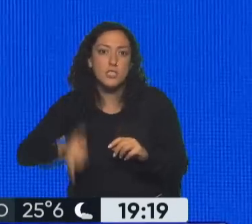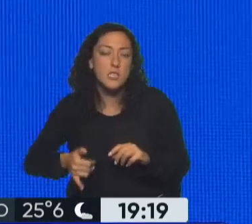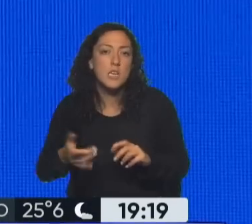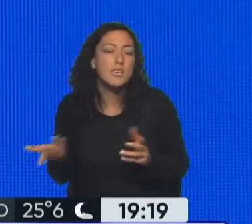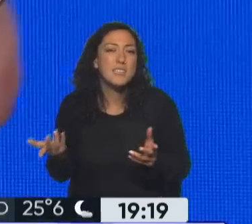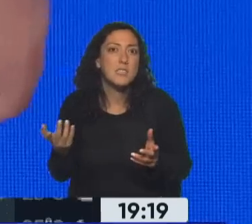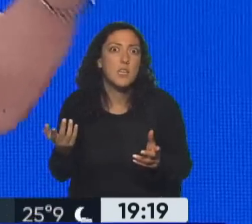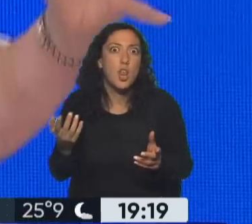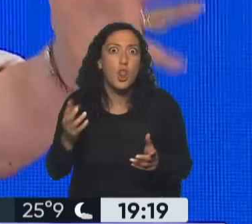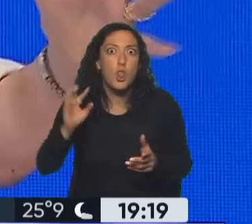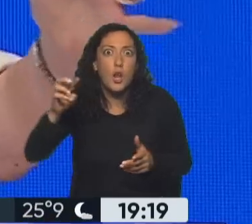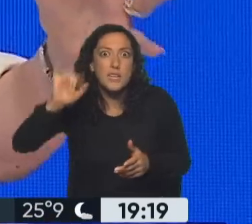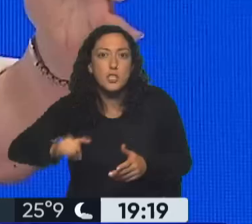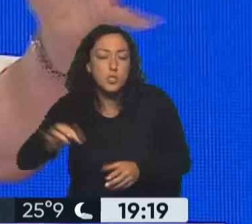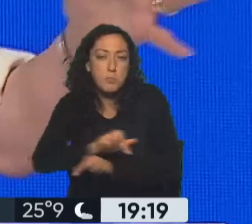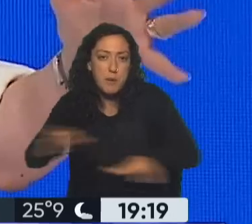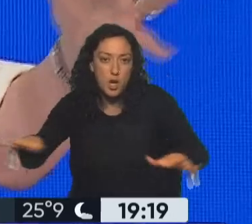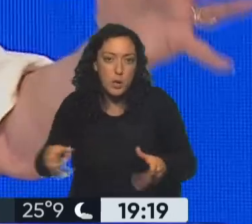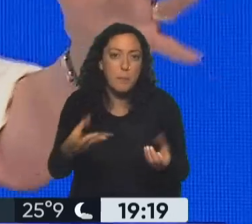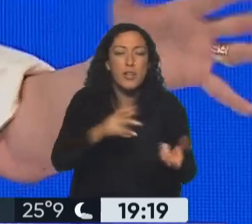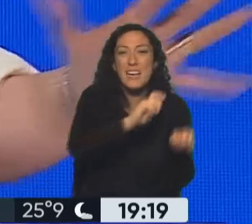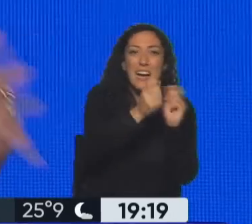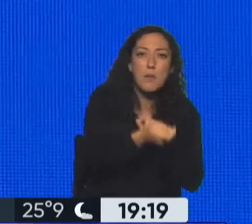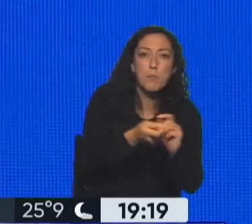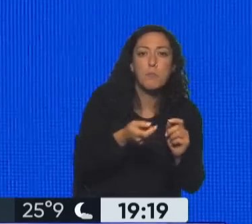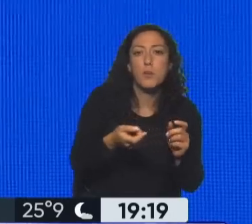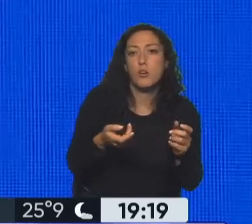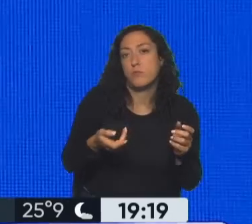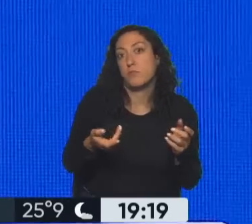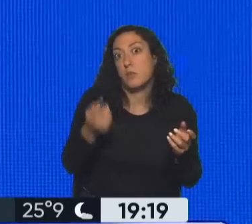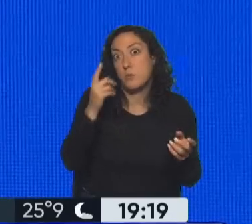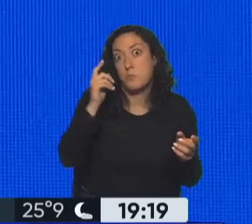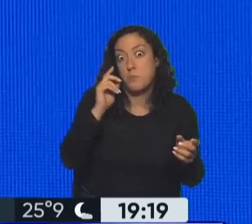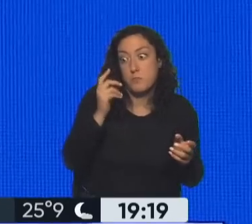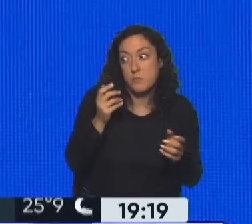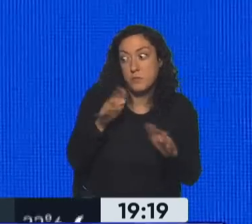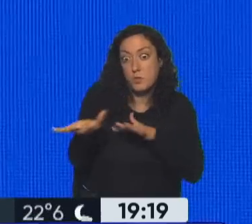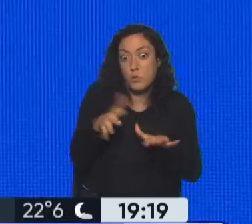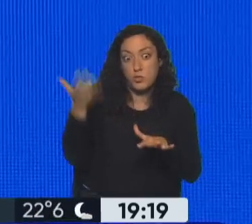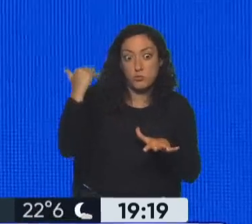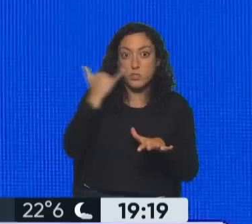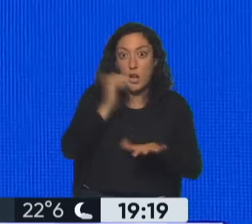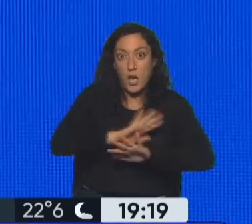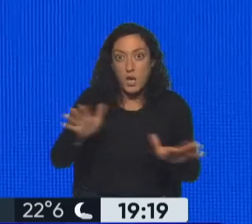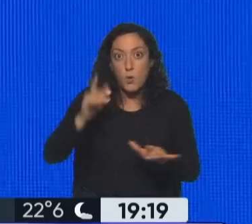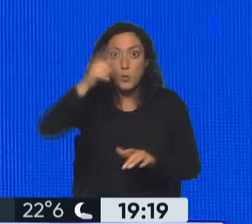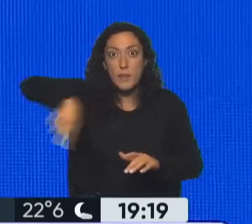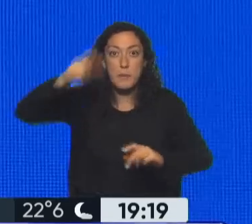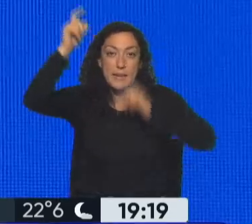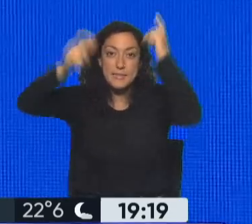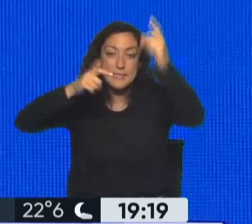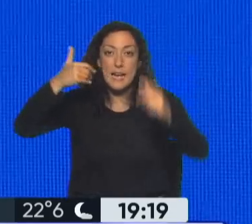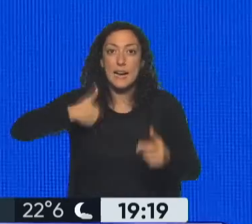dolarización, porque la convertibilidad salimos y miren lo que pasó. Imagínense un país como la